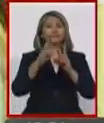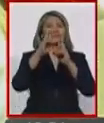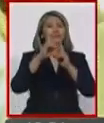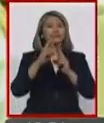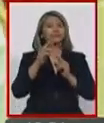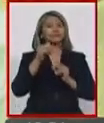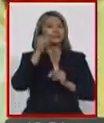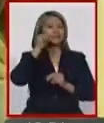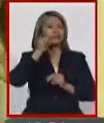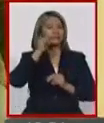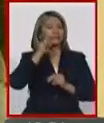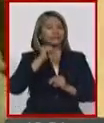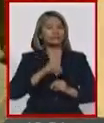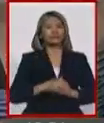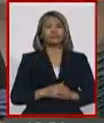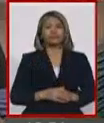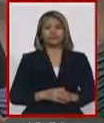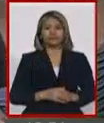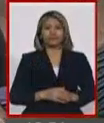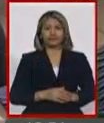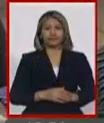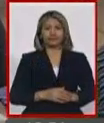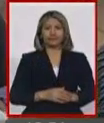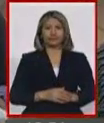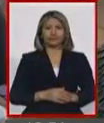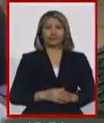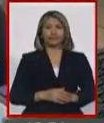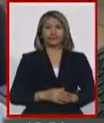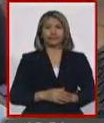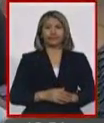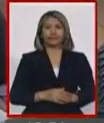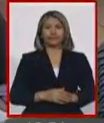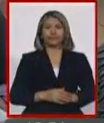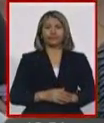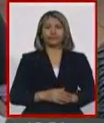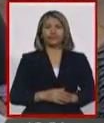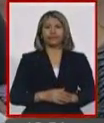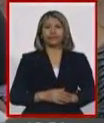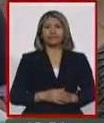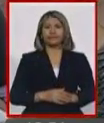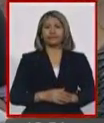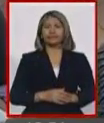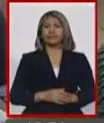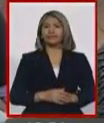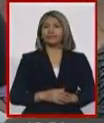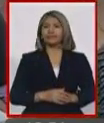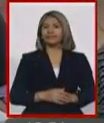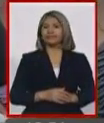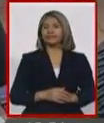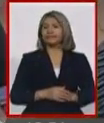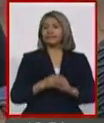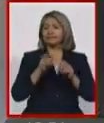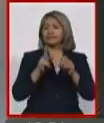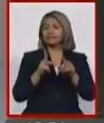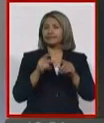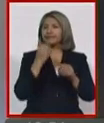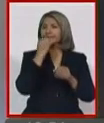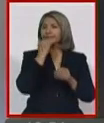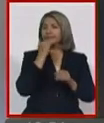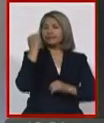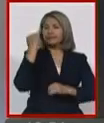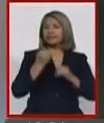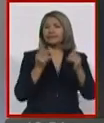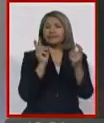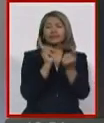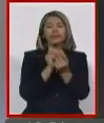respeto hacia ella, porque es un ser muy preciado que se va. La